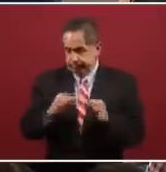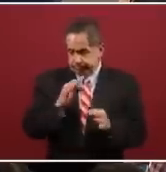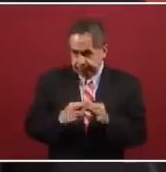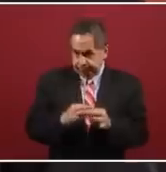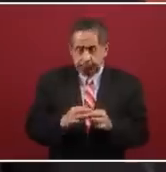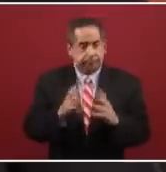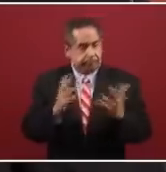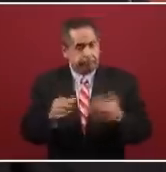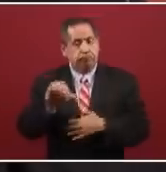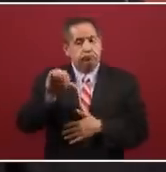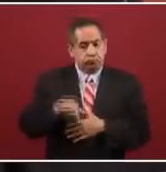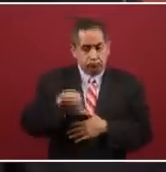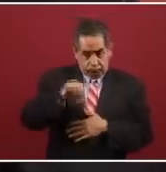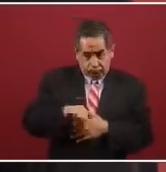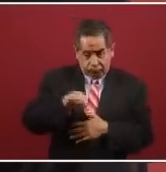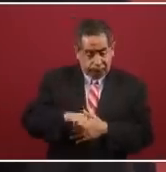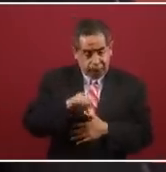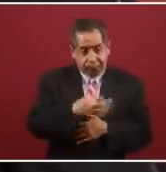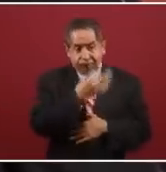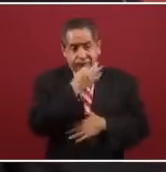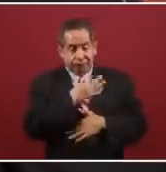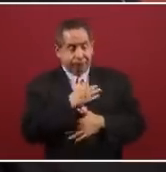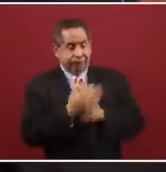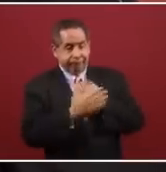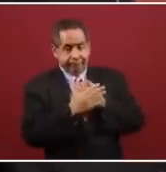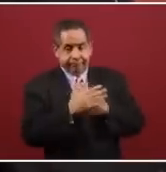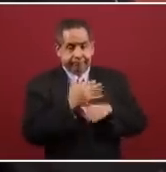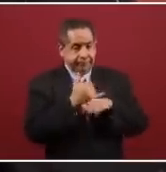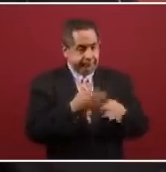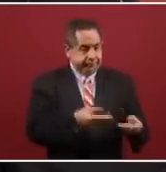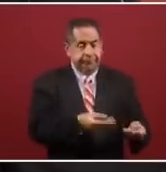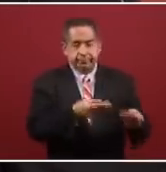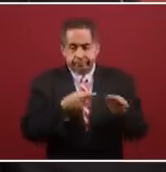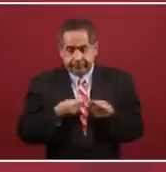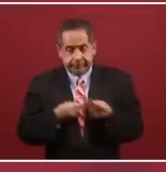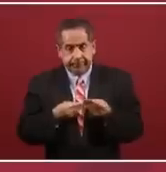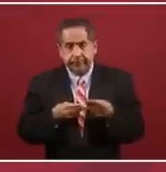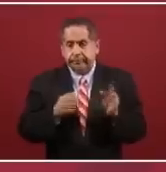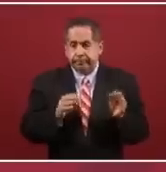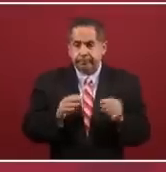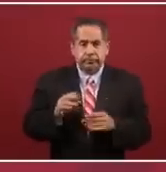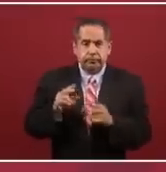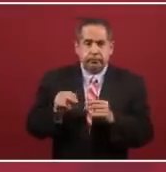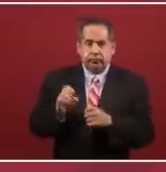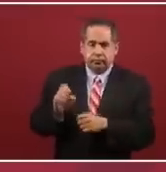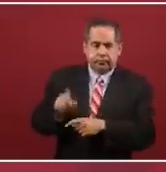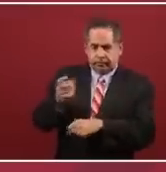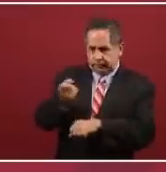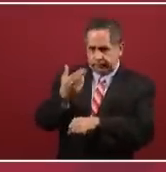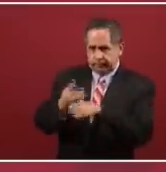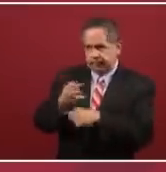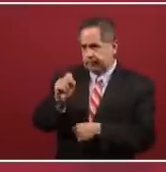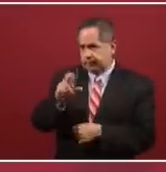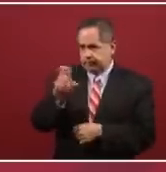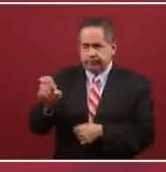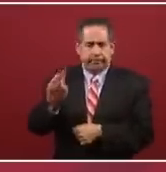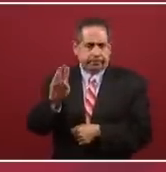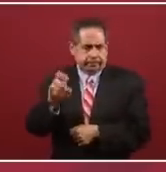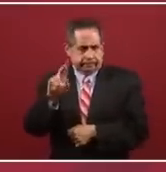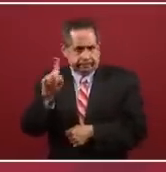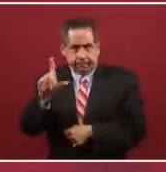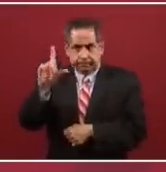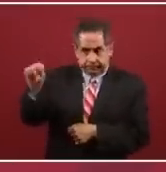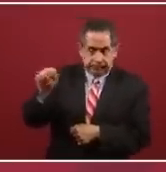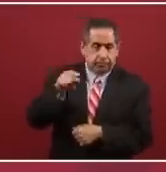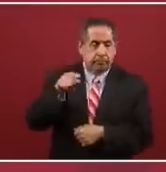precisamente, me informaron los integrantes del equipo, aunque no está el secretario de Relaciones Exteriores